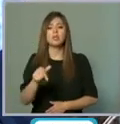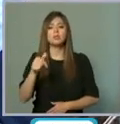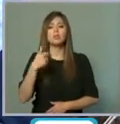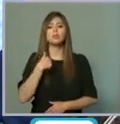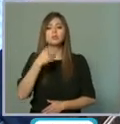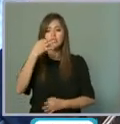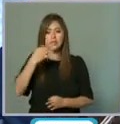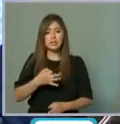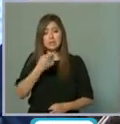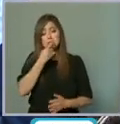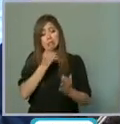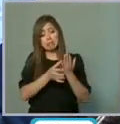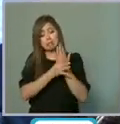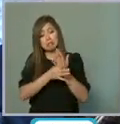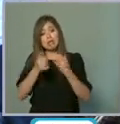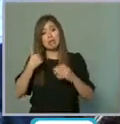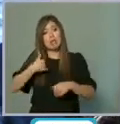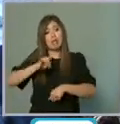soy de Veracruz.